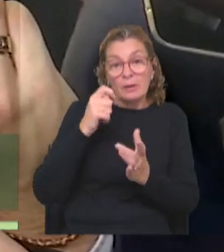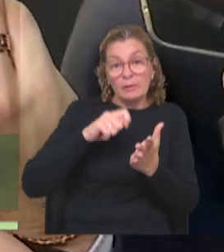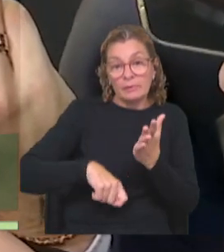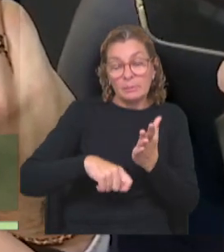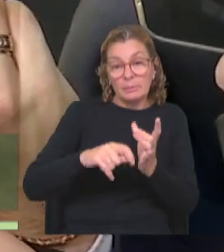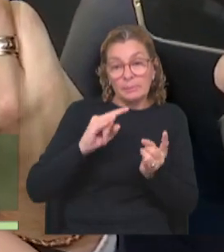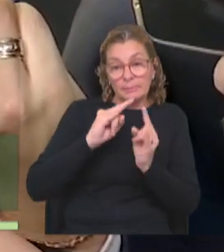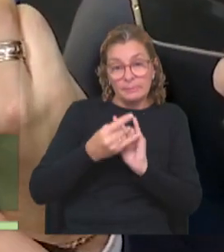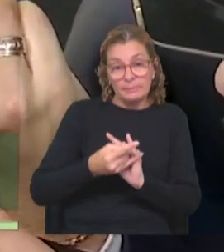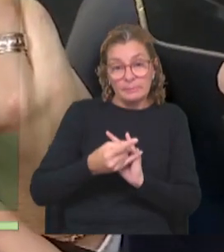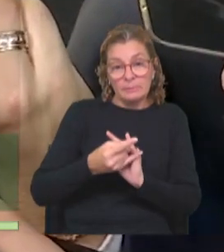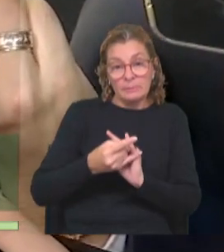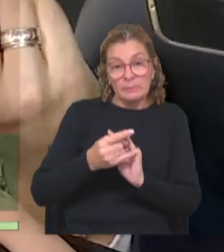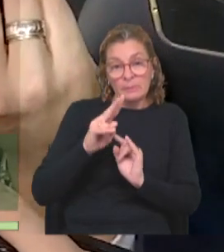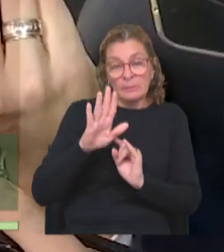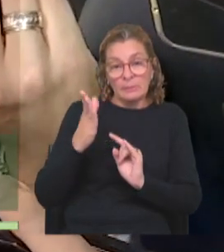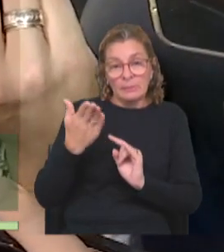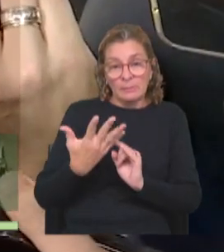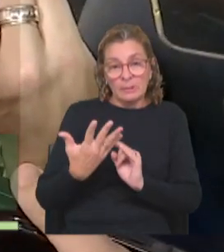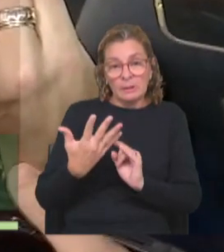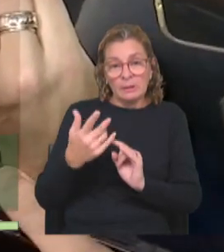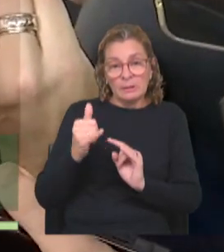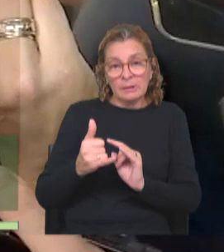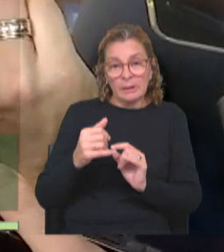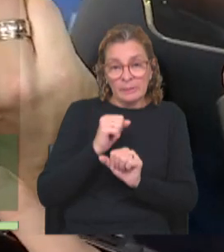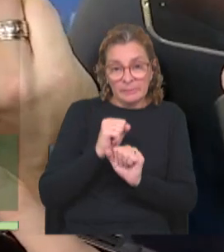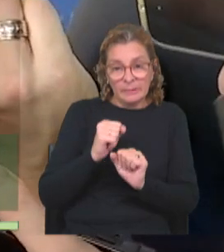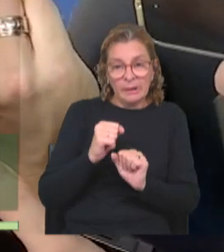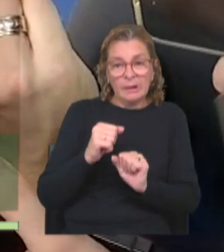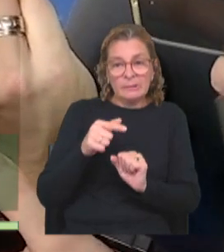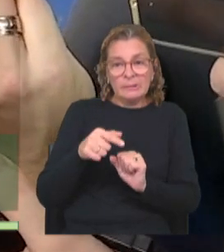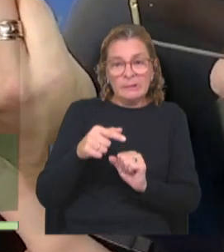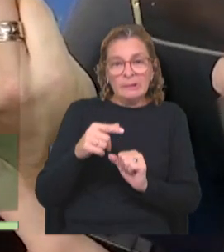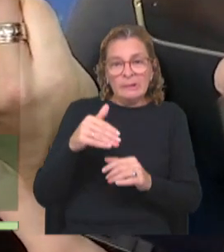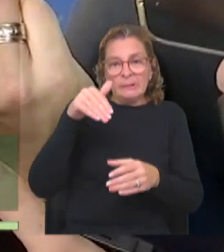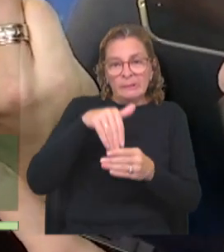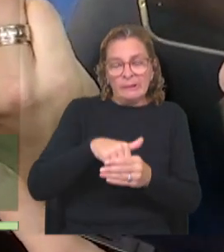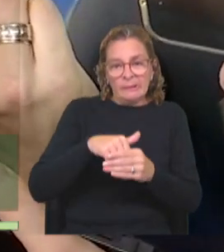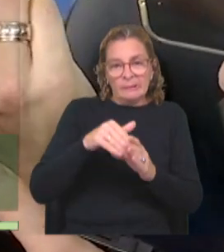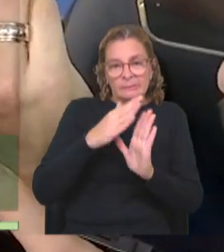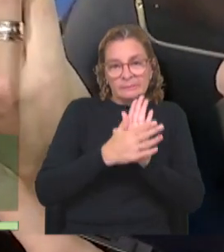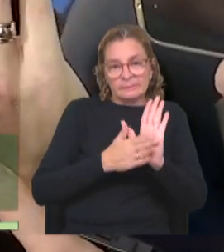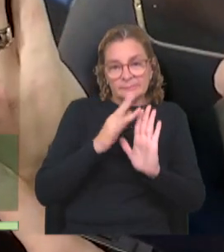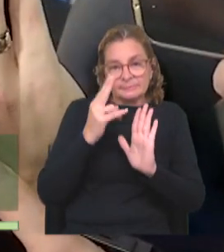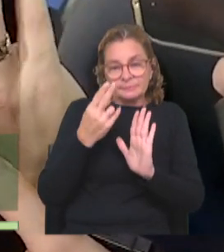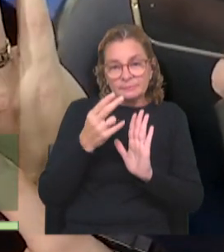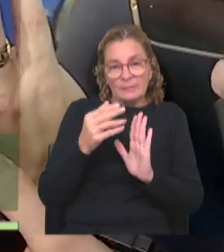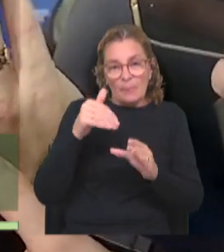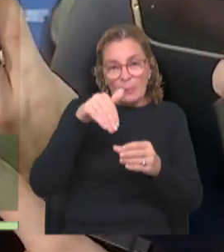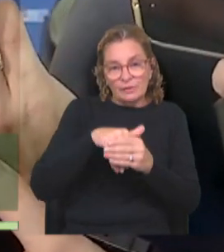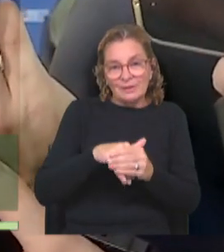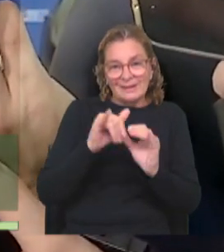de parlamentarios, 2/5 de la Asamblea General, que permitan colocar en la elección nacional el plebiscito